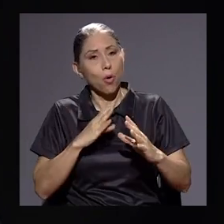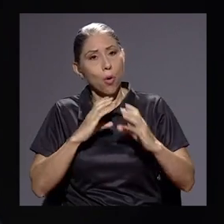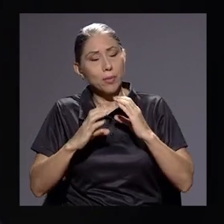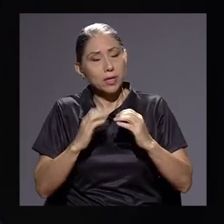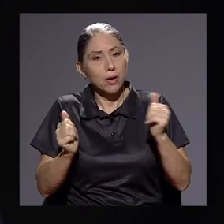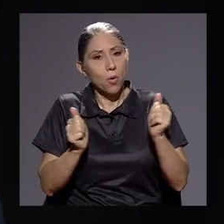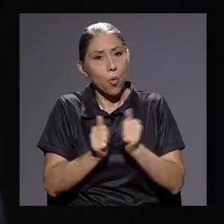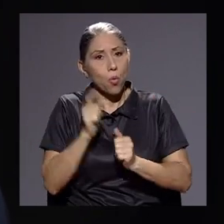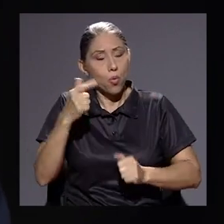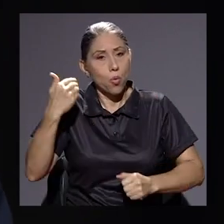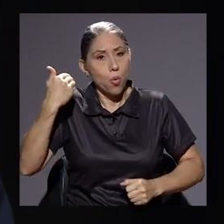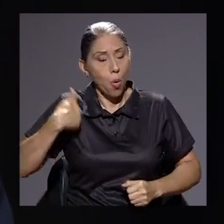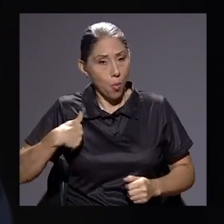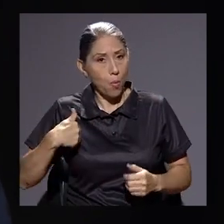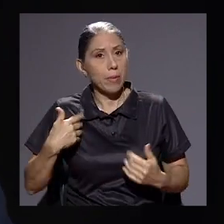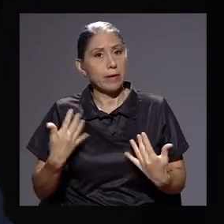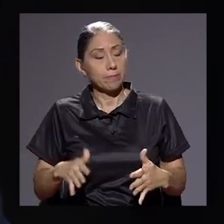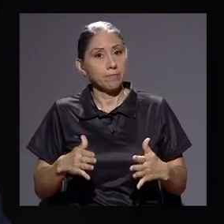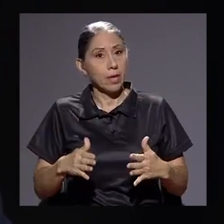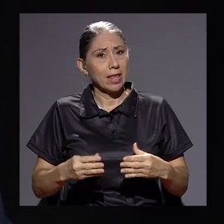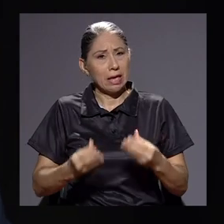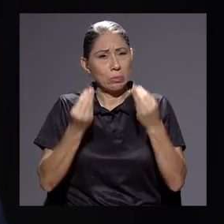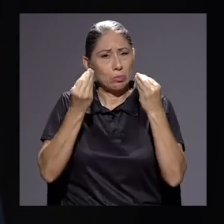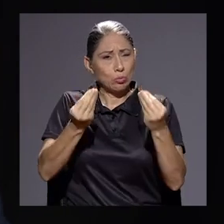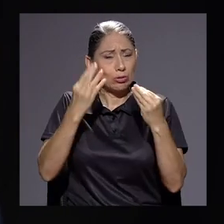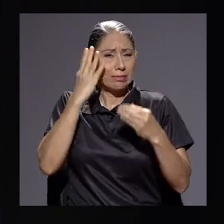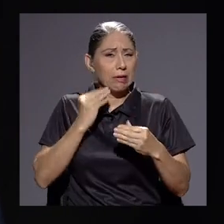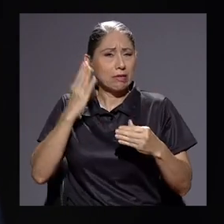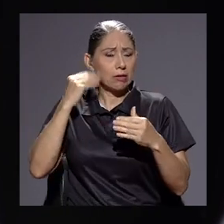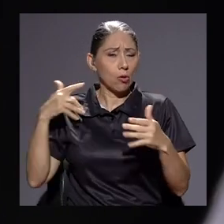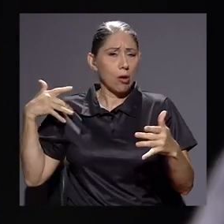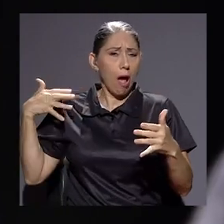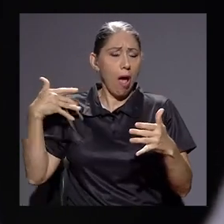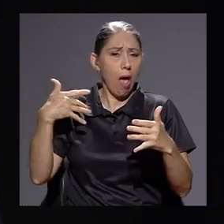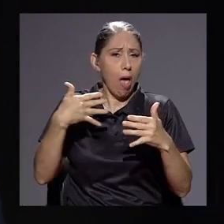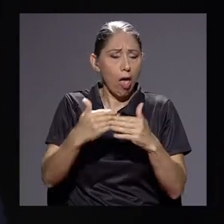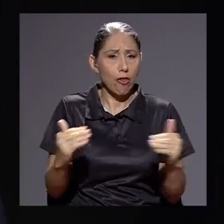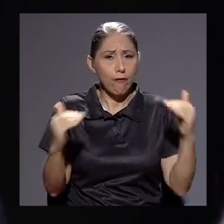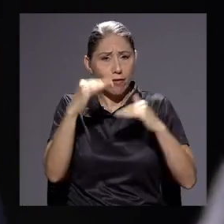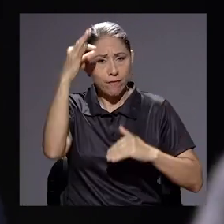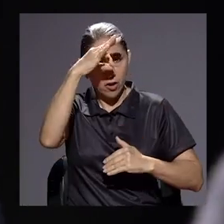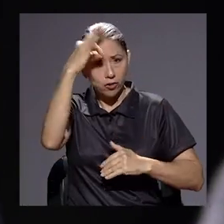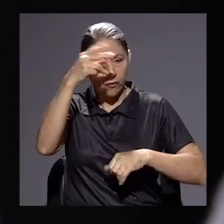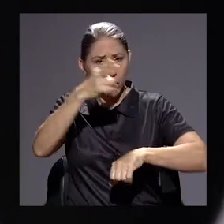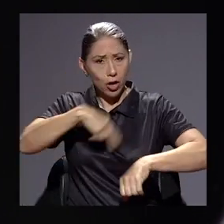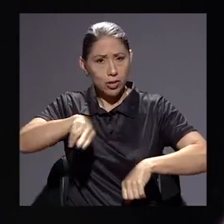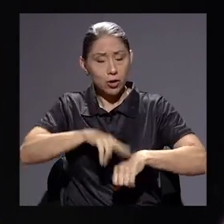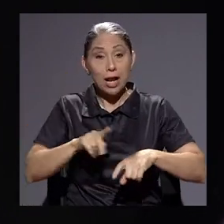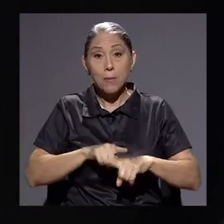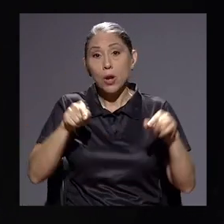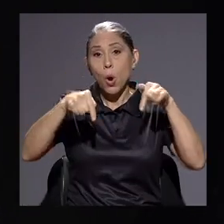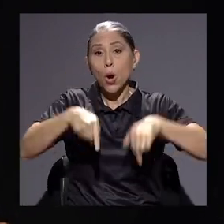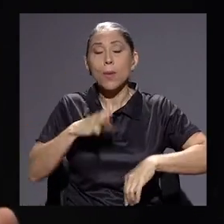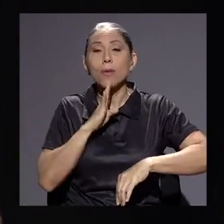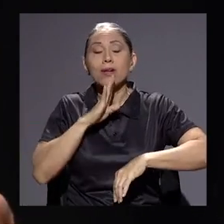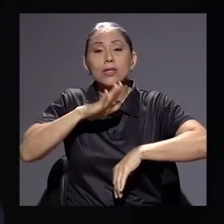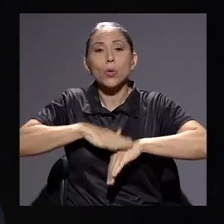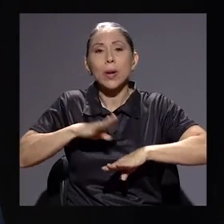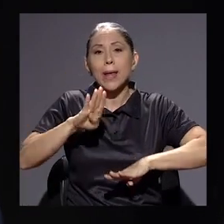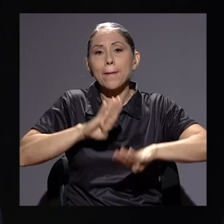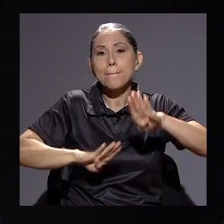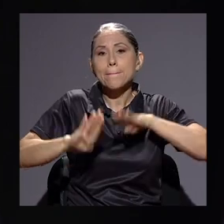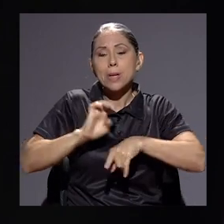de conversar con un hombre de amplia trayectoria en la vida filosófica nacional, pero hoy vamos a conversar sobre